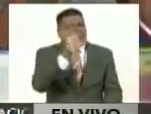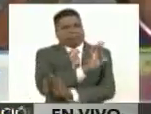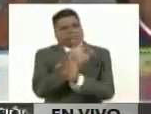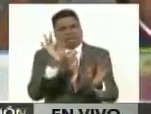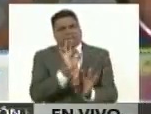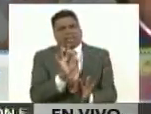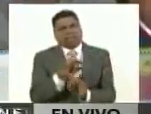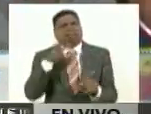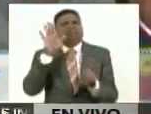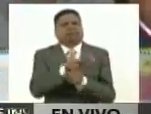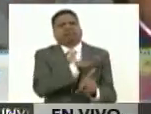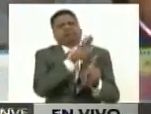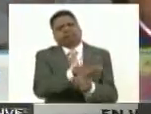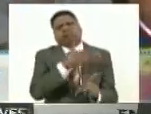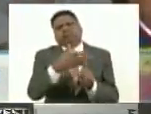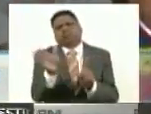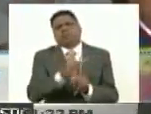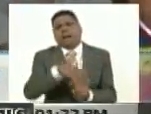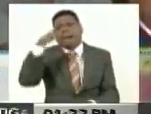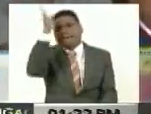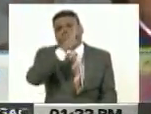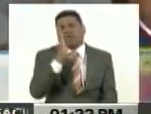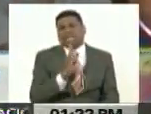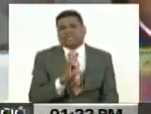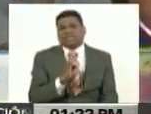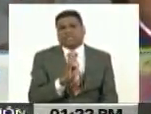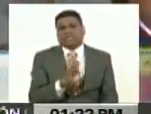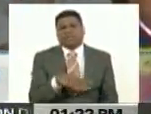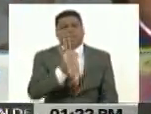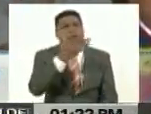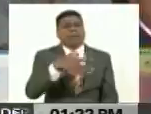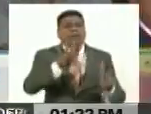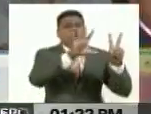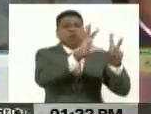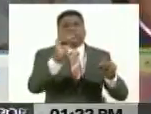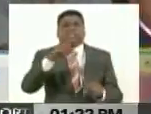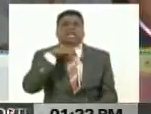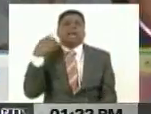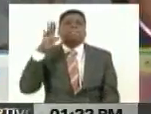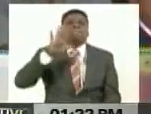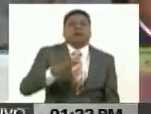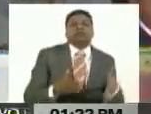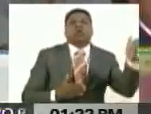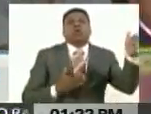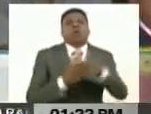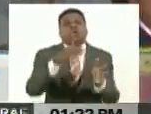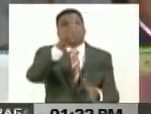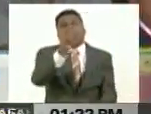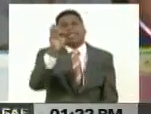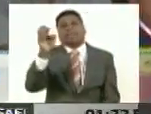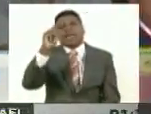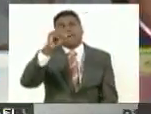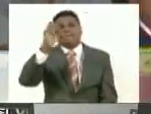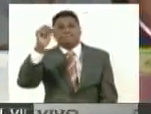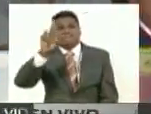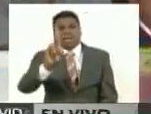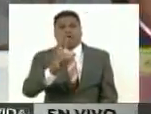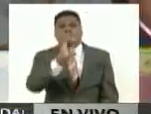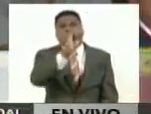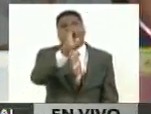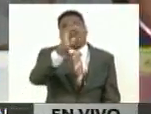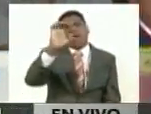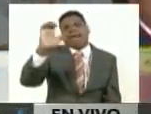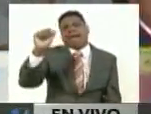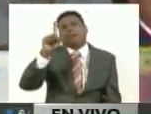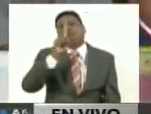Ni un día. En Brasil, más de 70 muertos contra el corrupto de Temer en protesta. La OEA no dice nada.